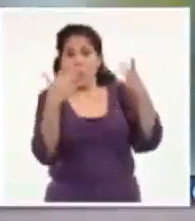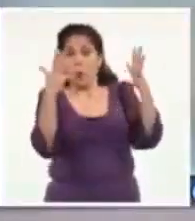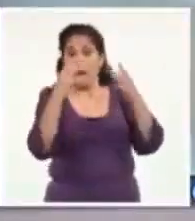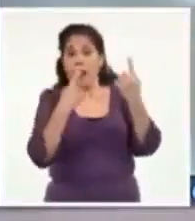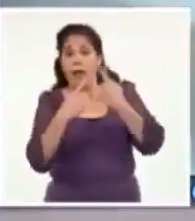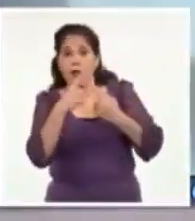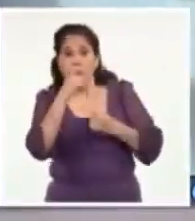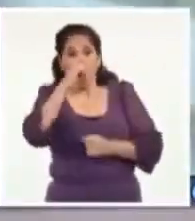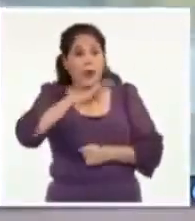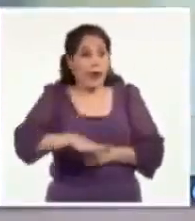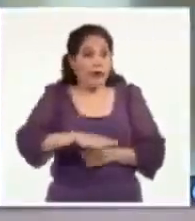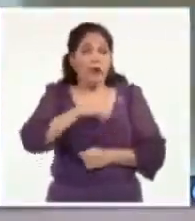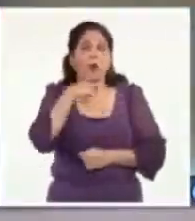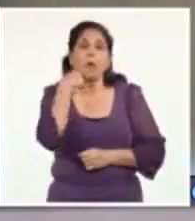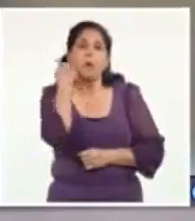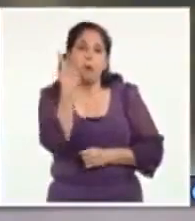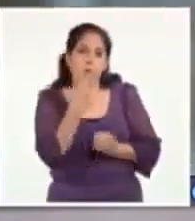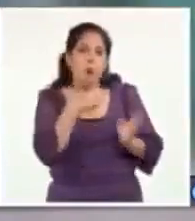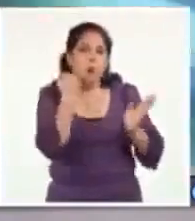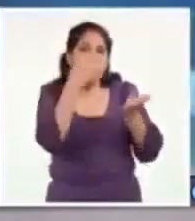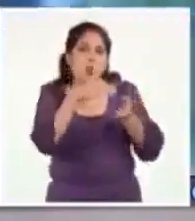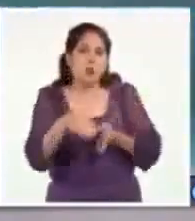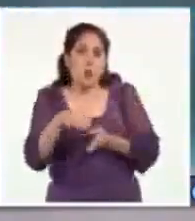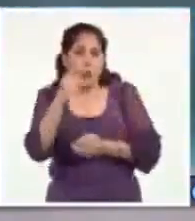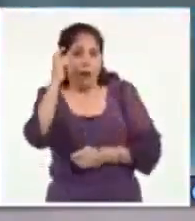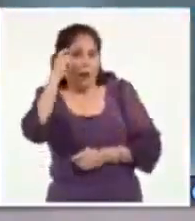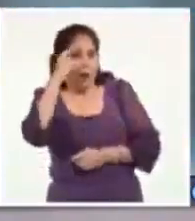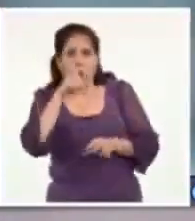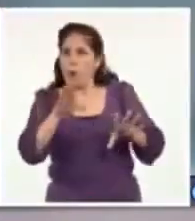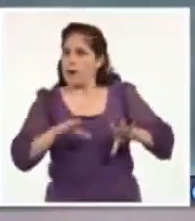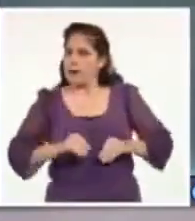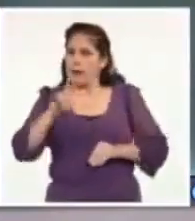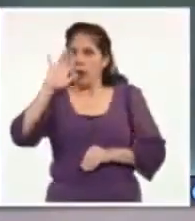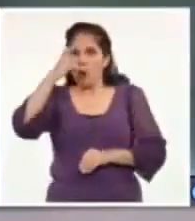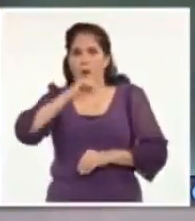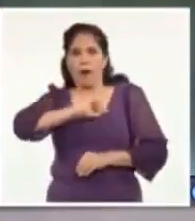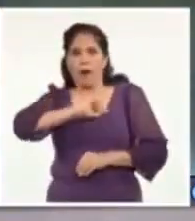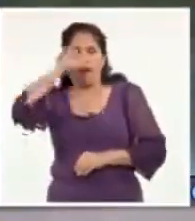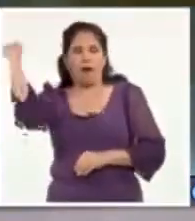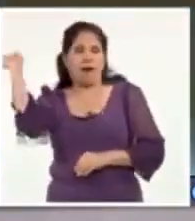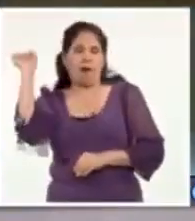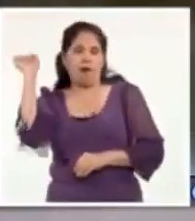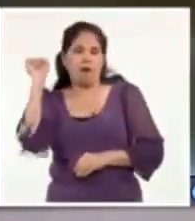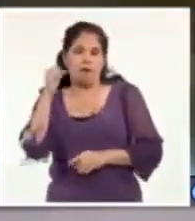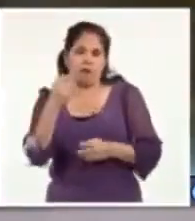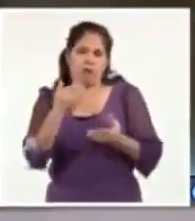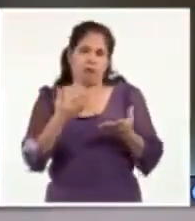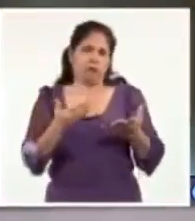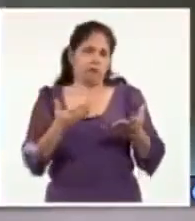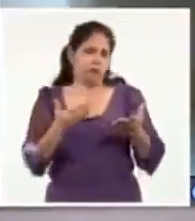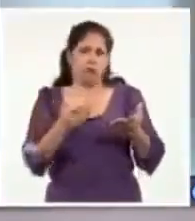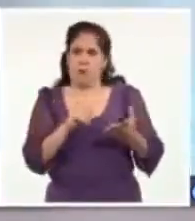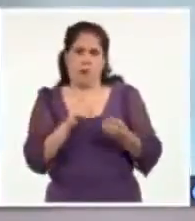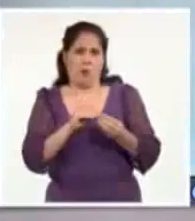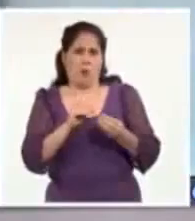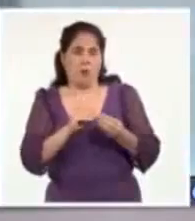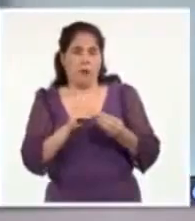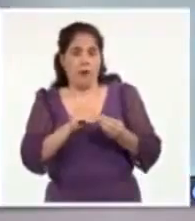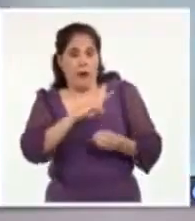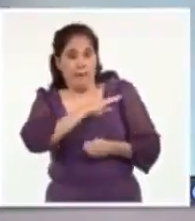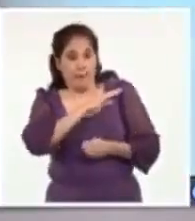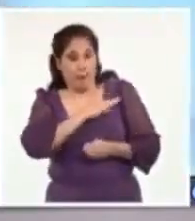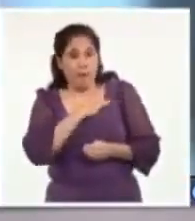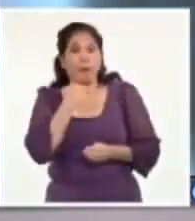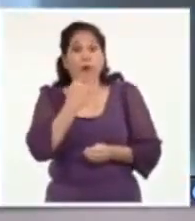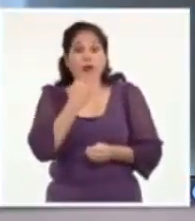una niña murió porque un Demente no aceptó que Lula ganara y junto a esto la inacción de las fuerzas del